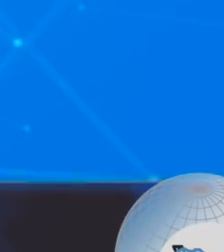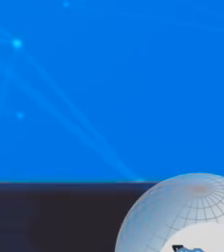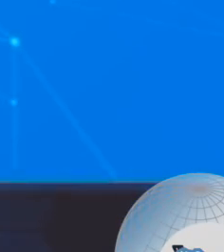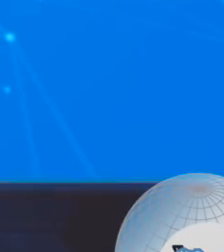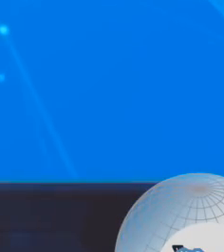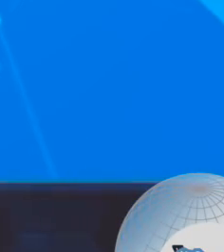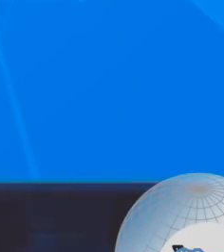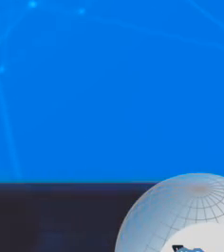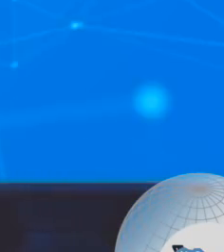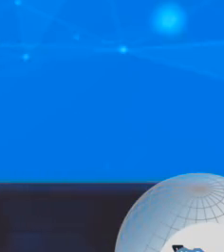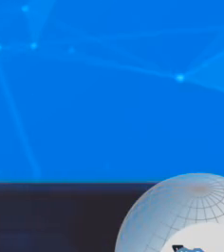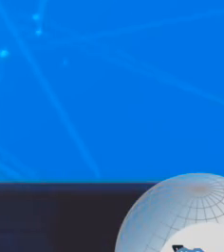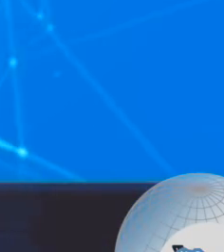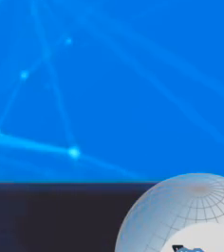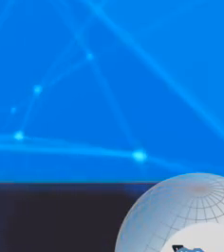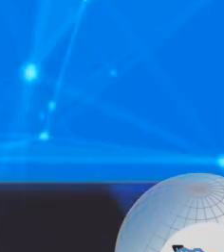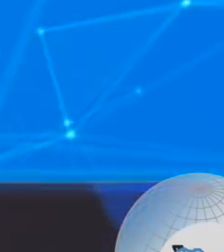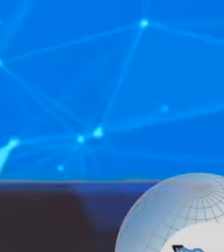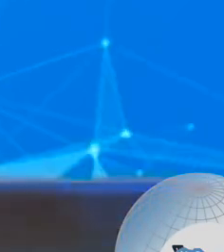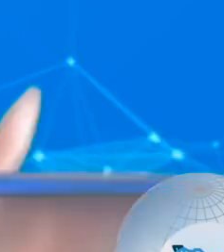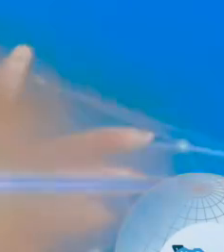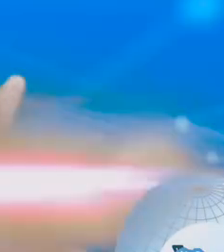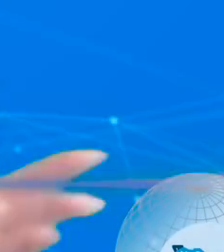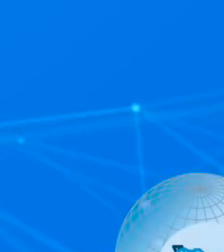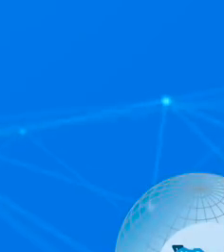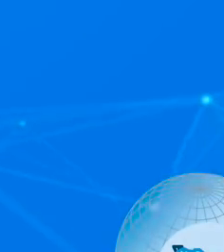de ustedes, recuerden dejarnos su opinión en los comentarios